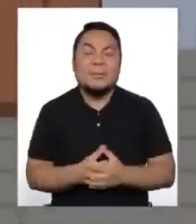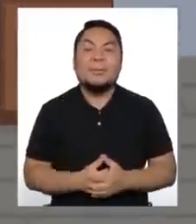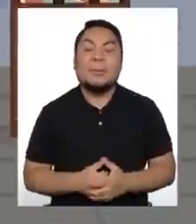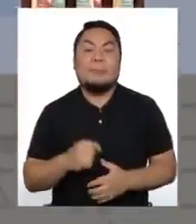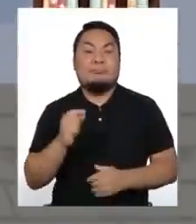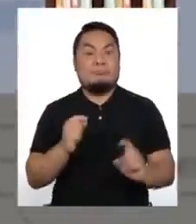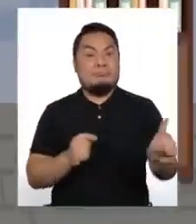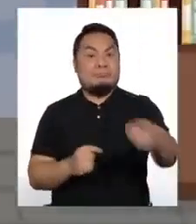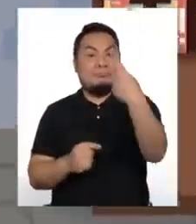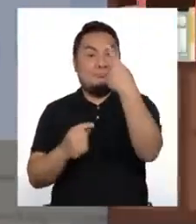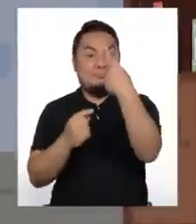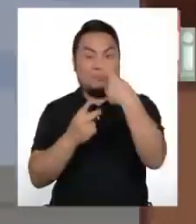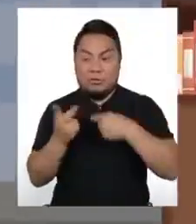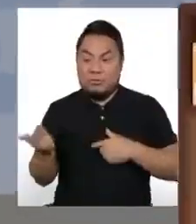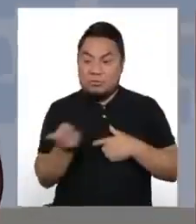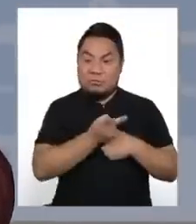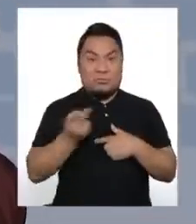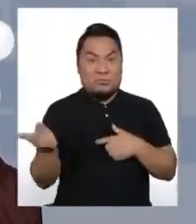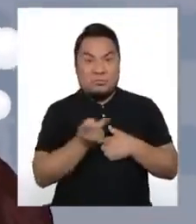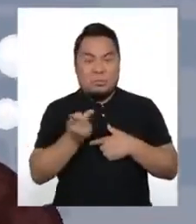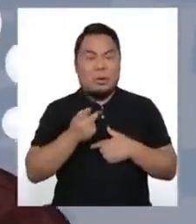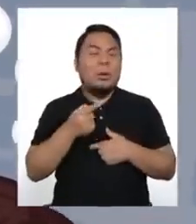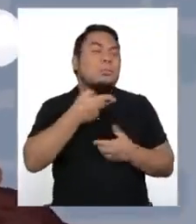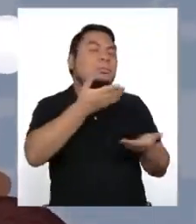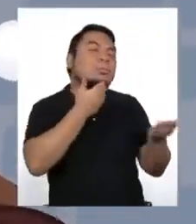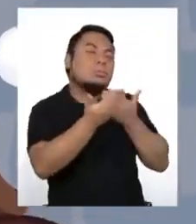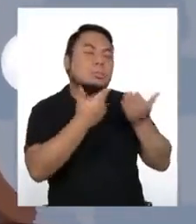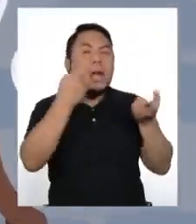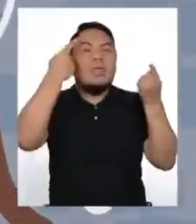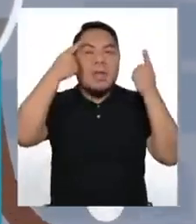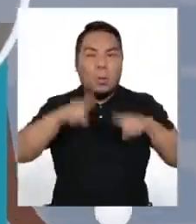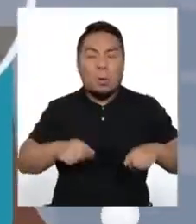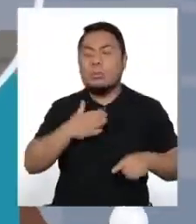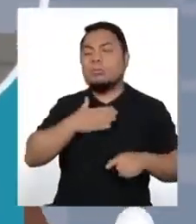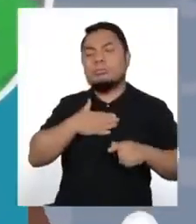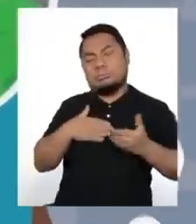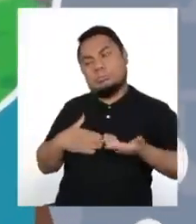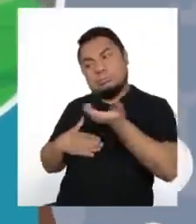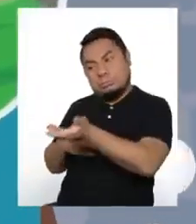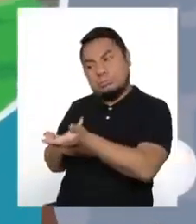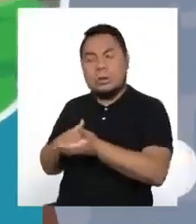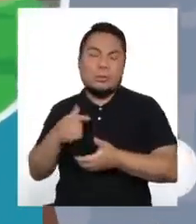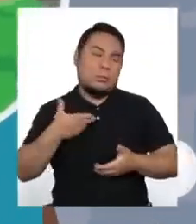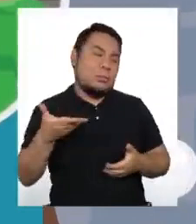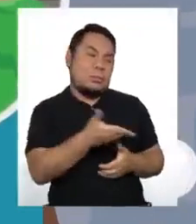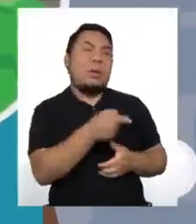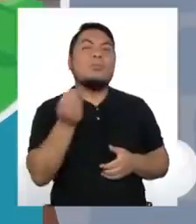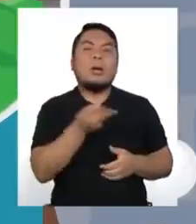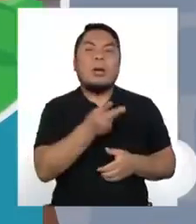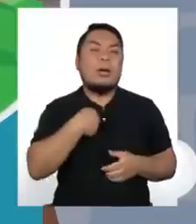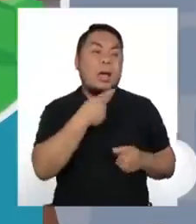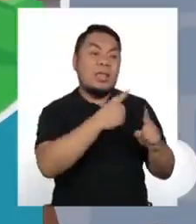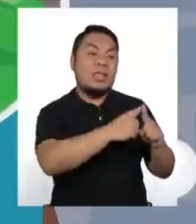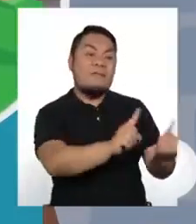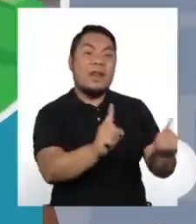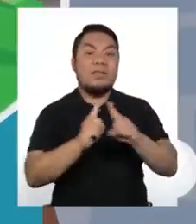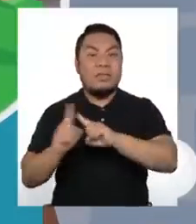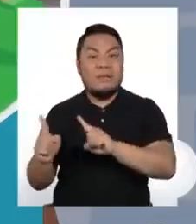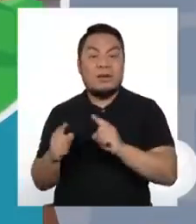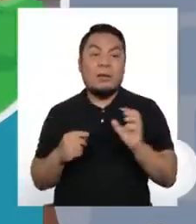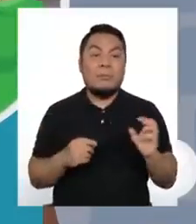Primero se pusieron de acuerdo para intercambiar sus objetos, ya que se dieron cuenta que tenían diferentes valores.